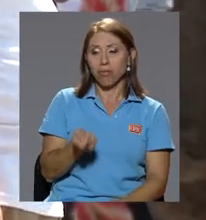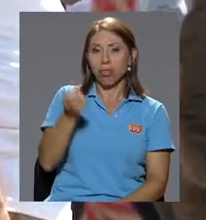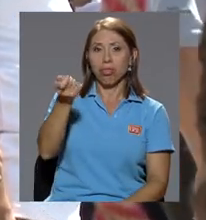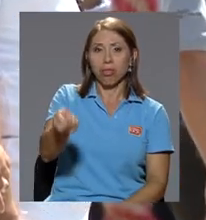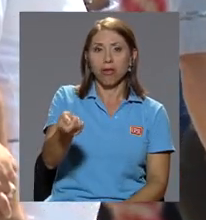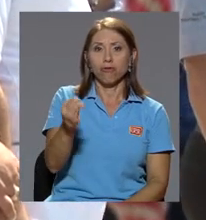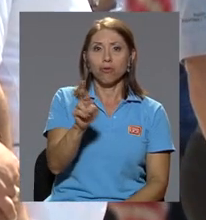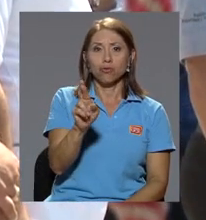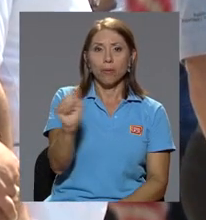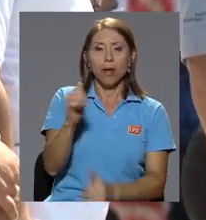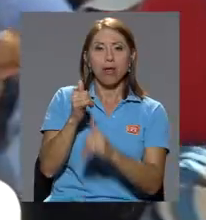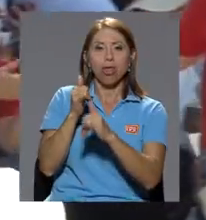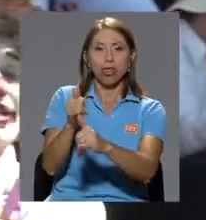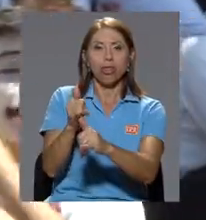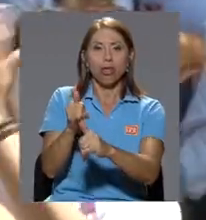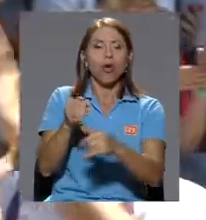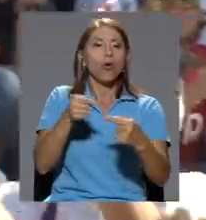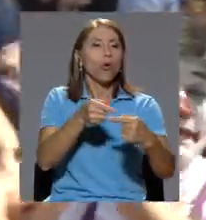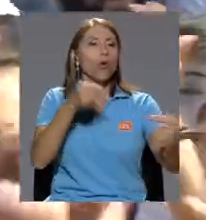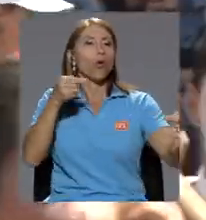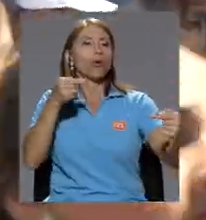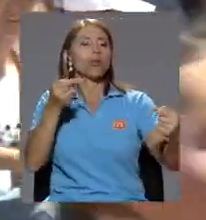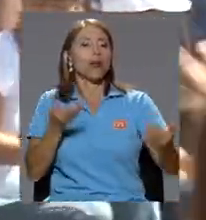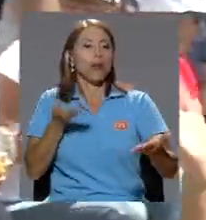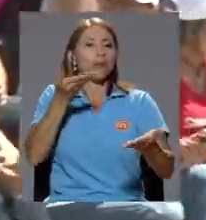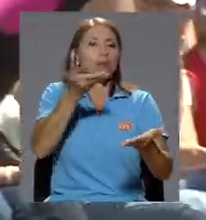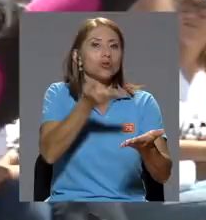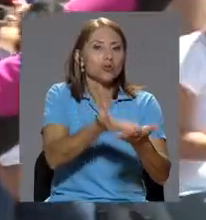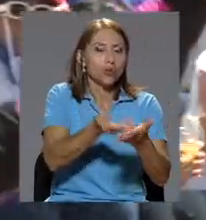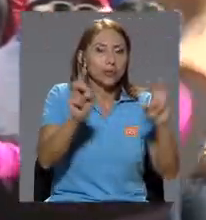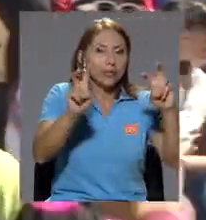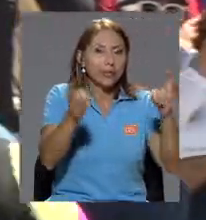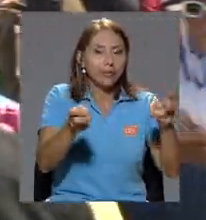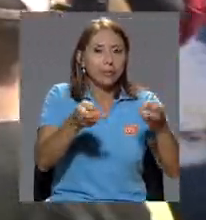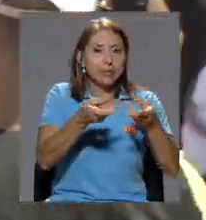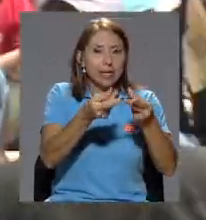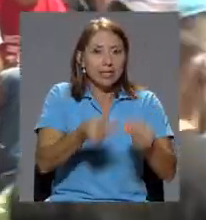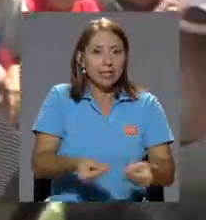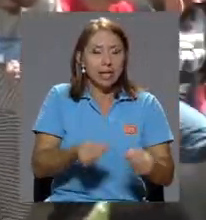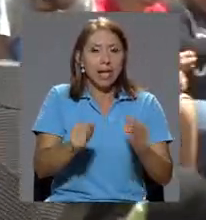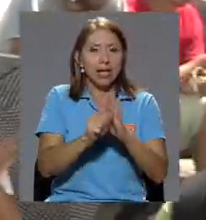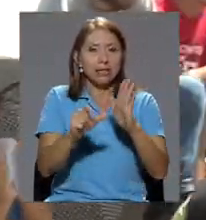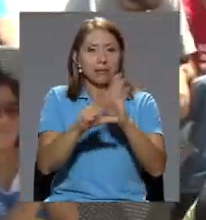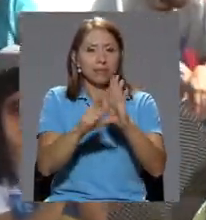contra la moción aprobada por la Comisión de Asuntos Hacendarios de la Asamblea Legislativa.